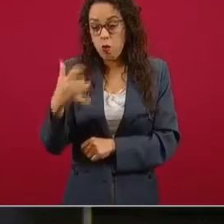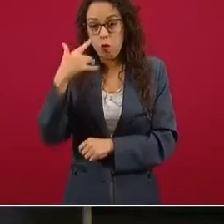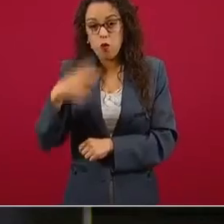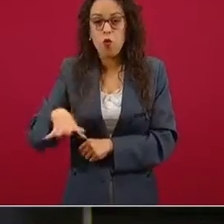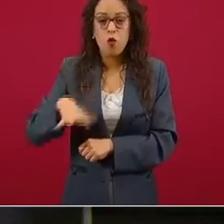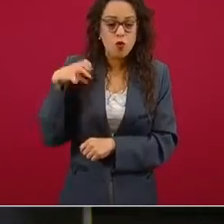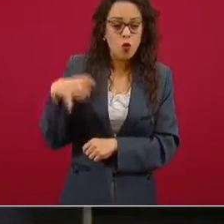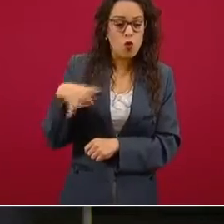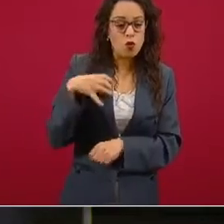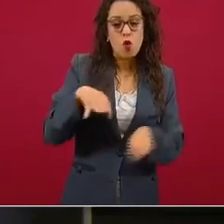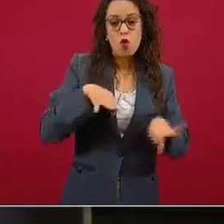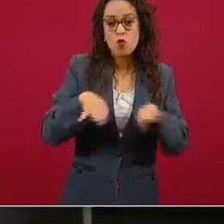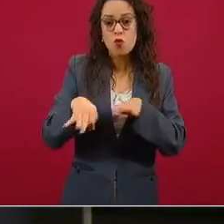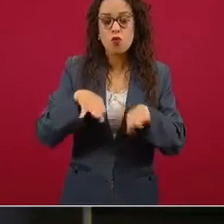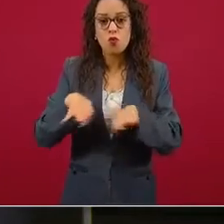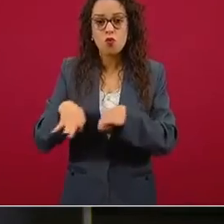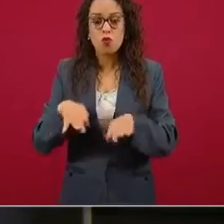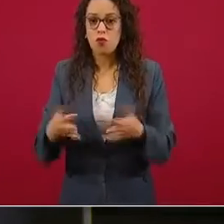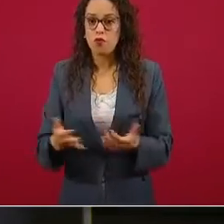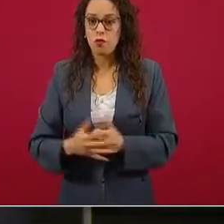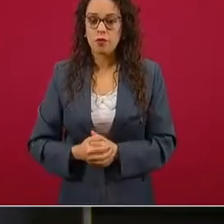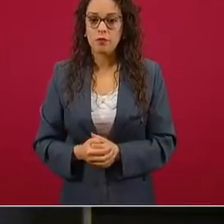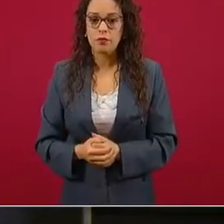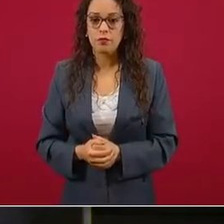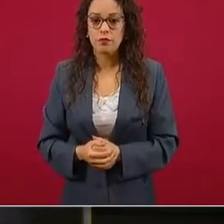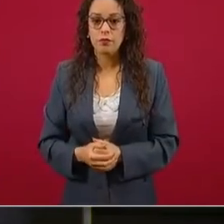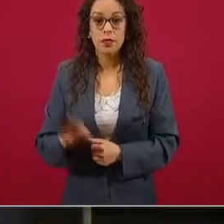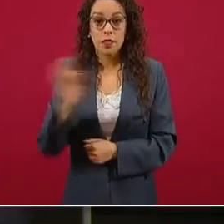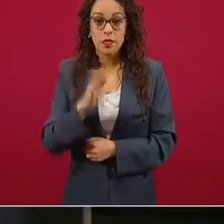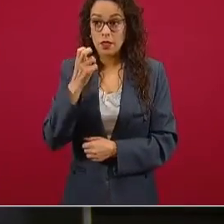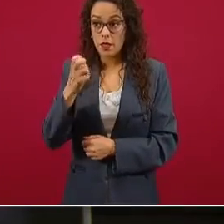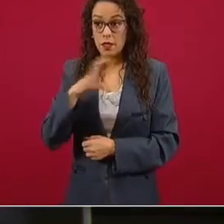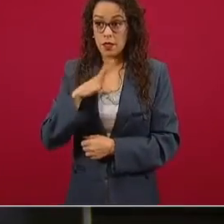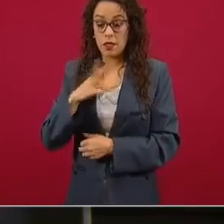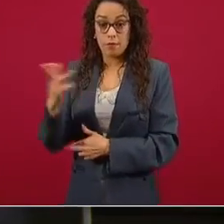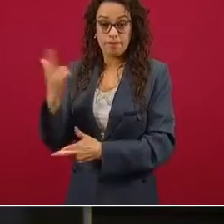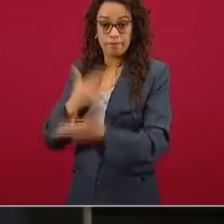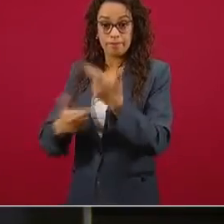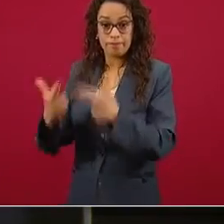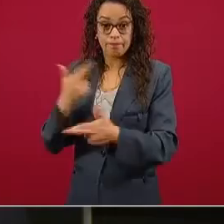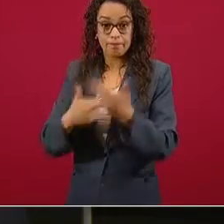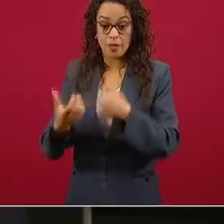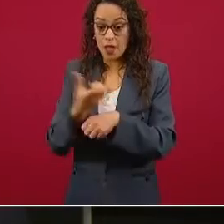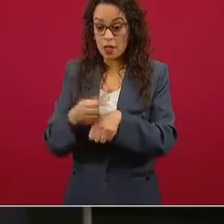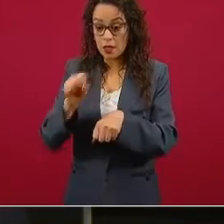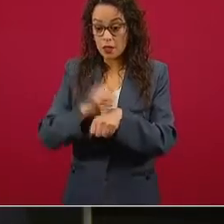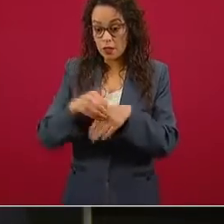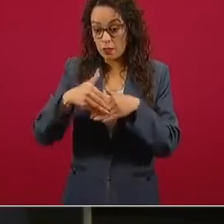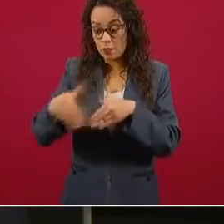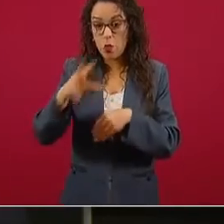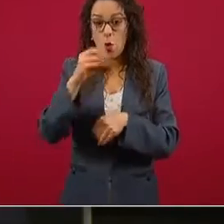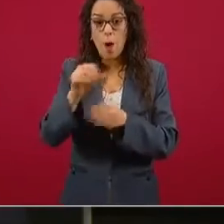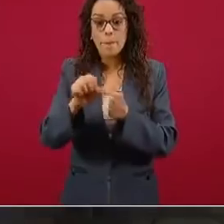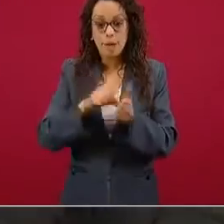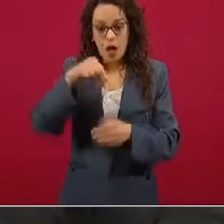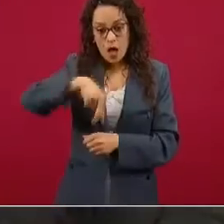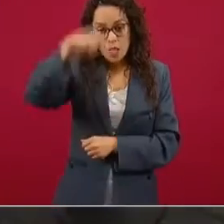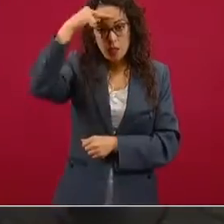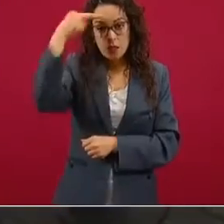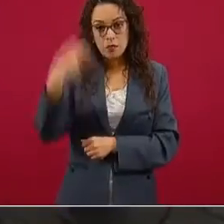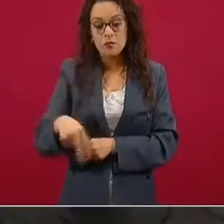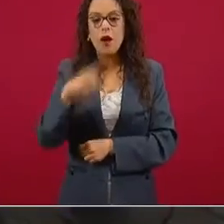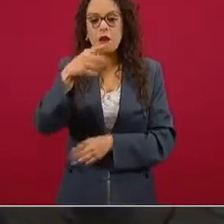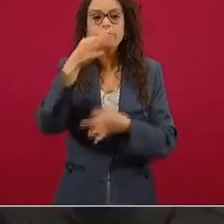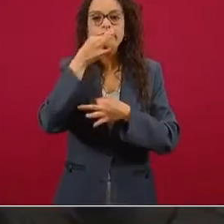pandemia. ¿Cuál sería el mensaje ante este posible rebrote que pudiera darse en las próximas semanas o meses aquí en nuestro país? Gracias.